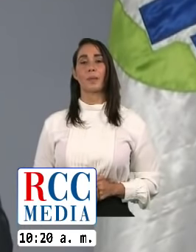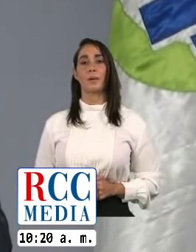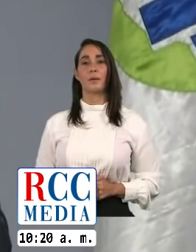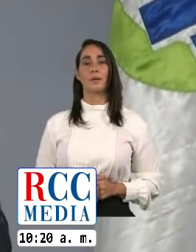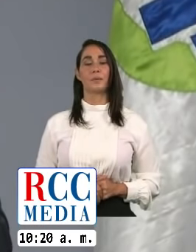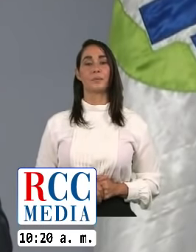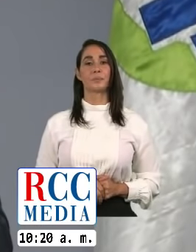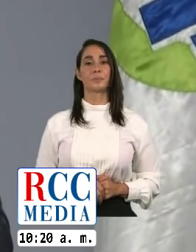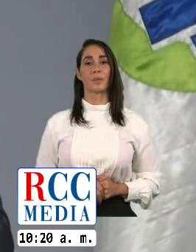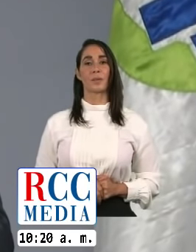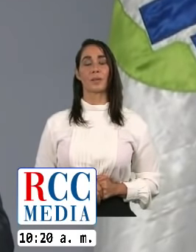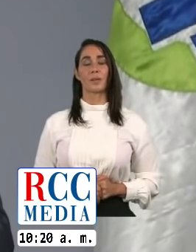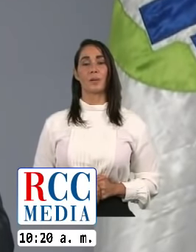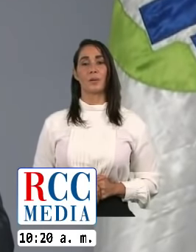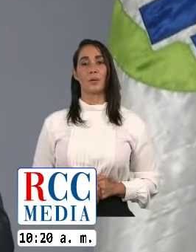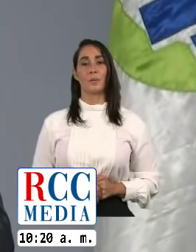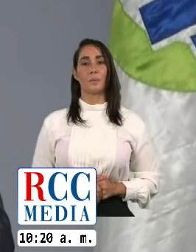Informamos